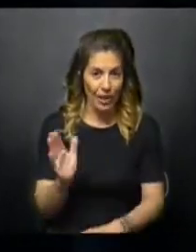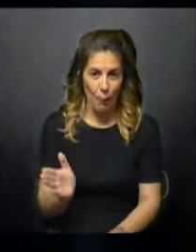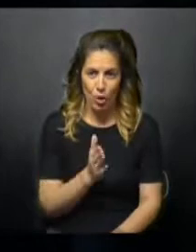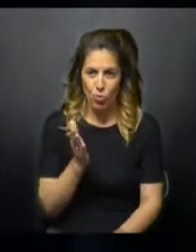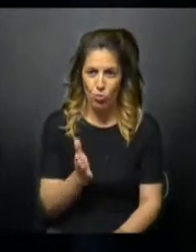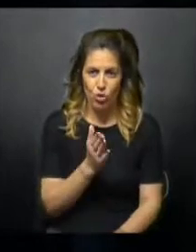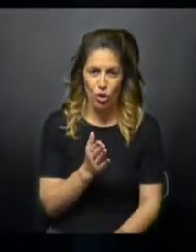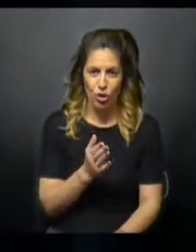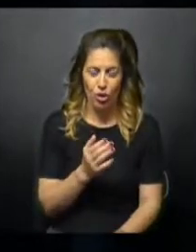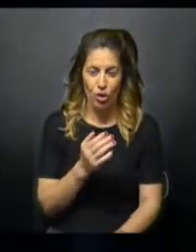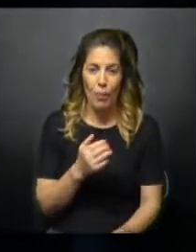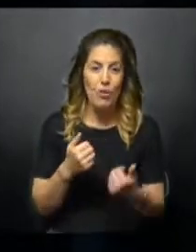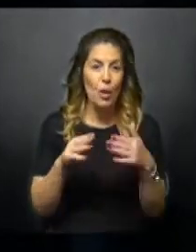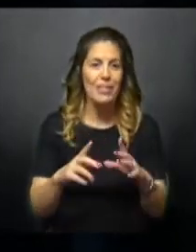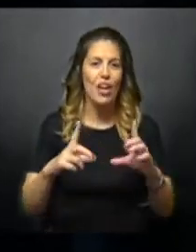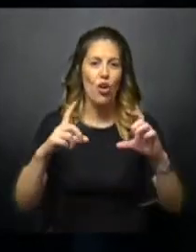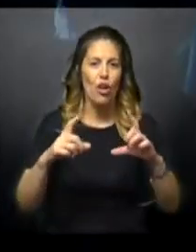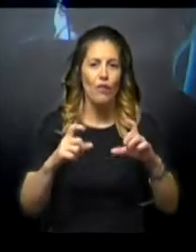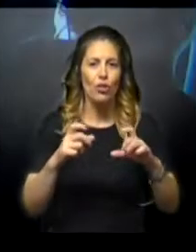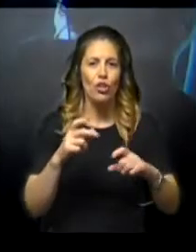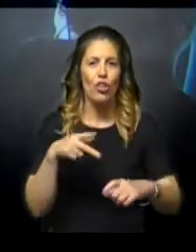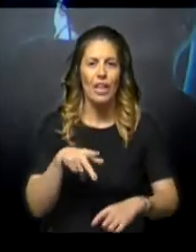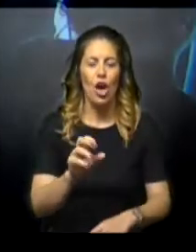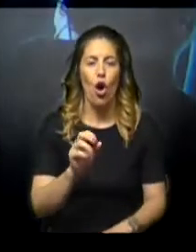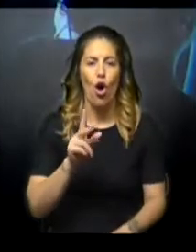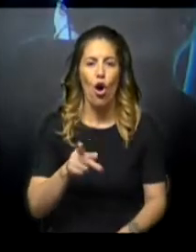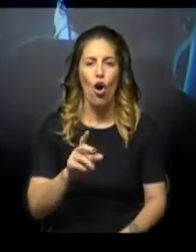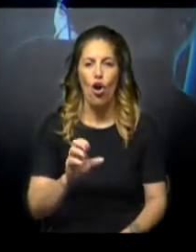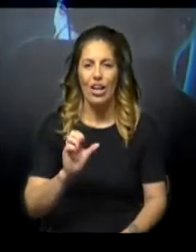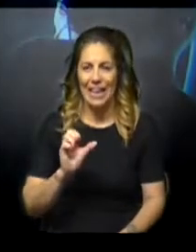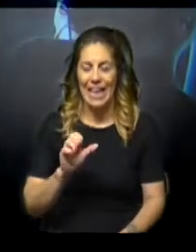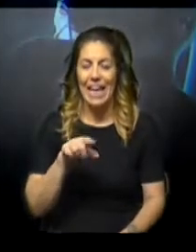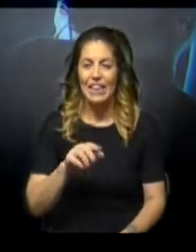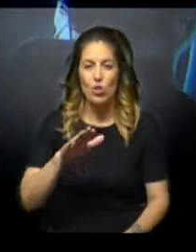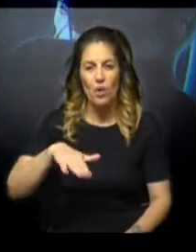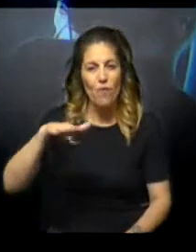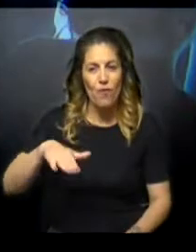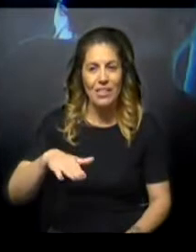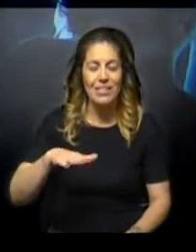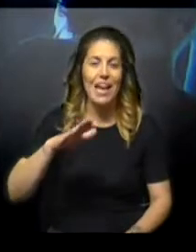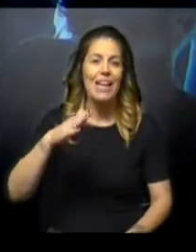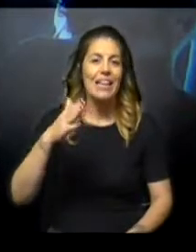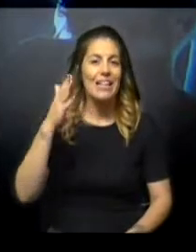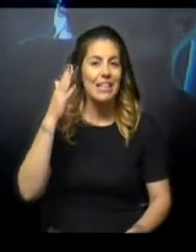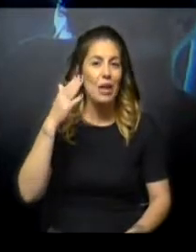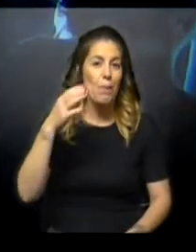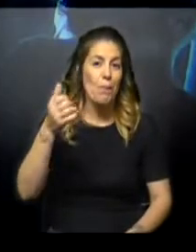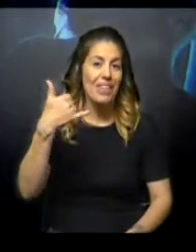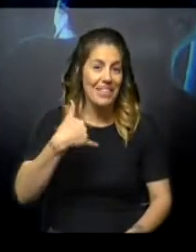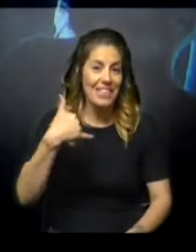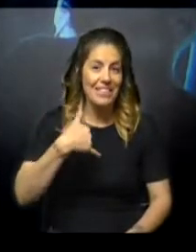vamos a regar con la foto de Google esa foto de su infancia que según me dicen es este